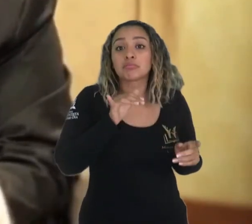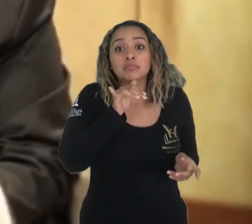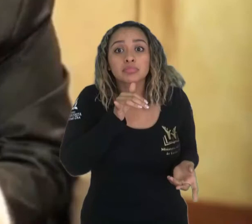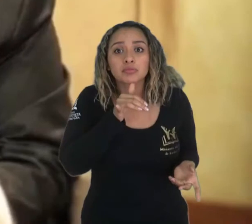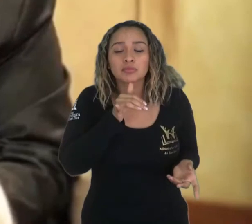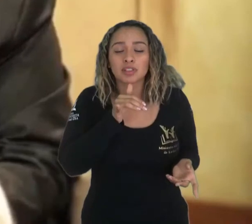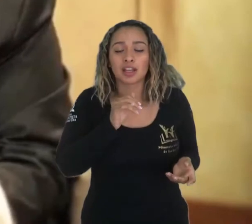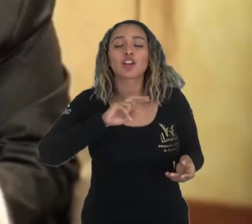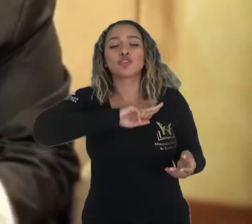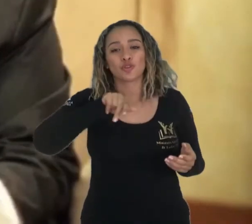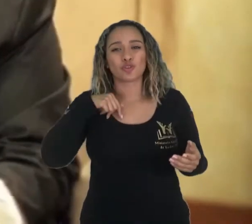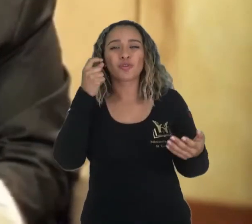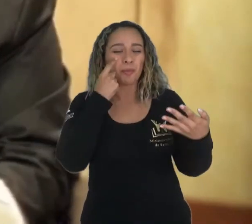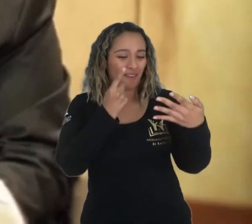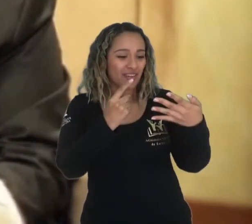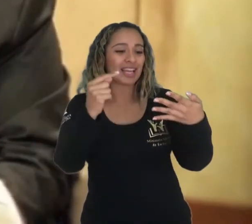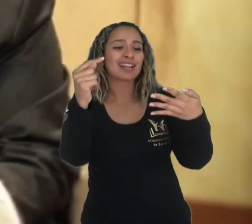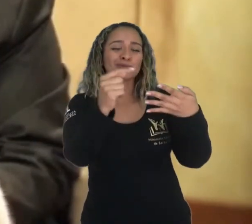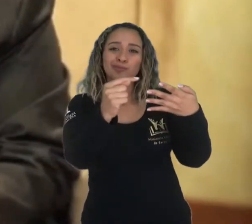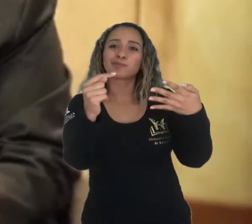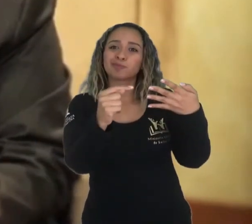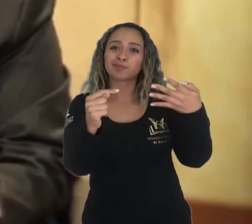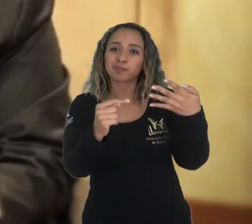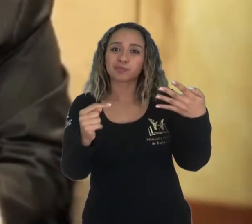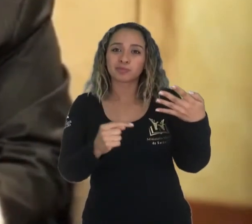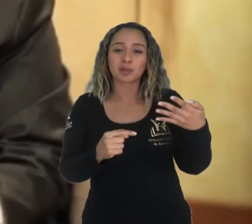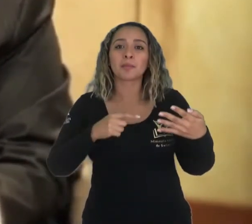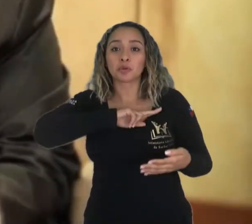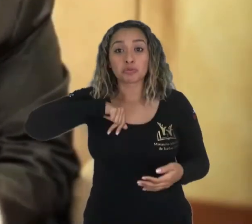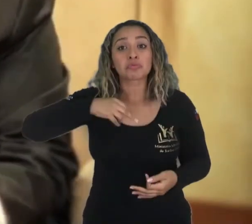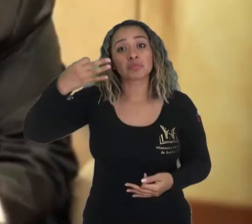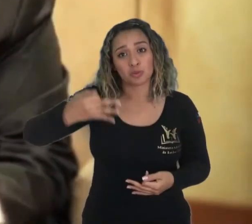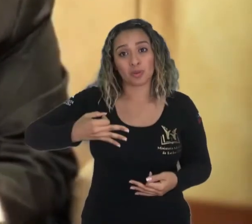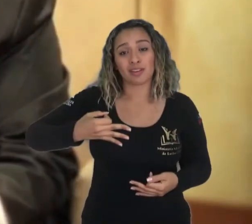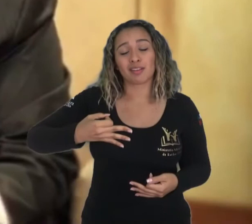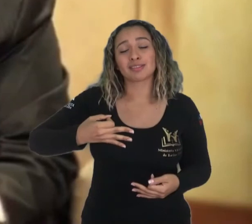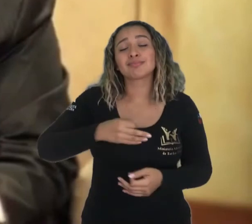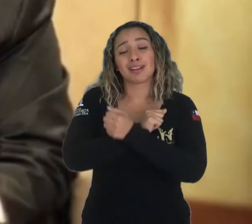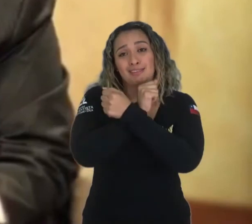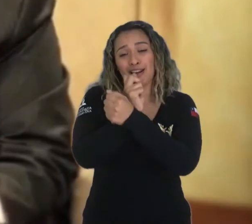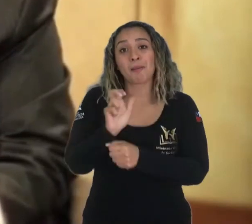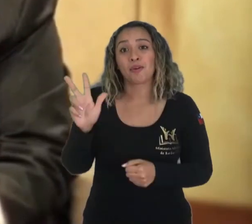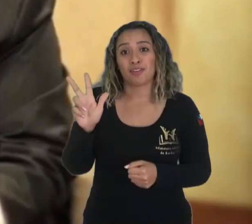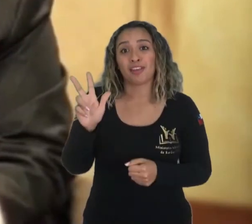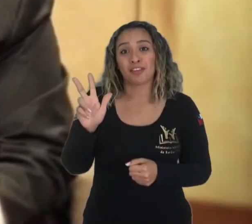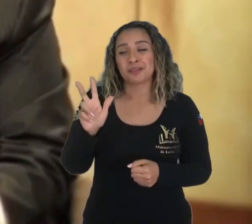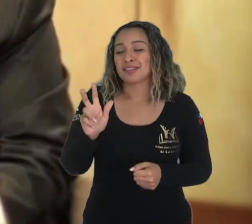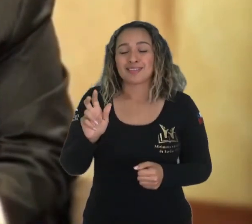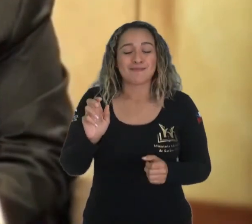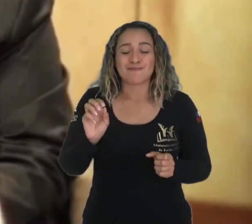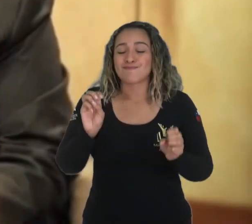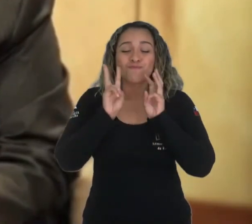Entonces nosotros revisaremos los casos para tener seguridad de que el amor de Dios fue